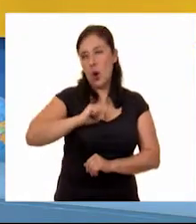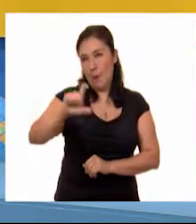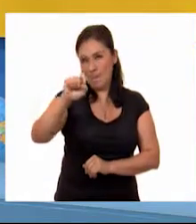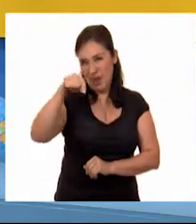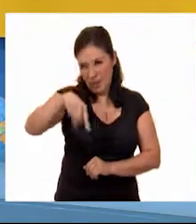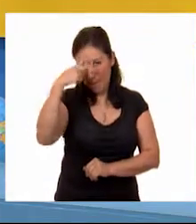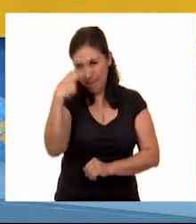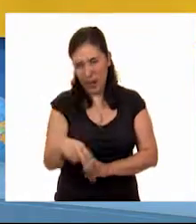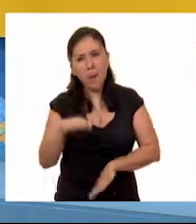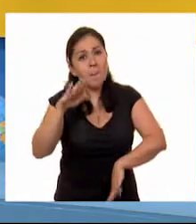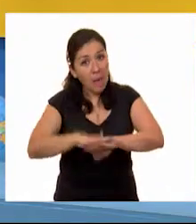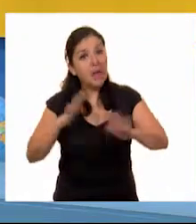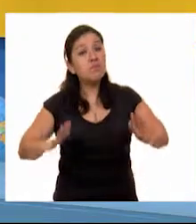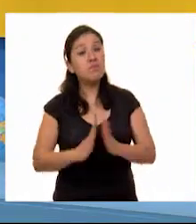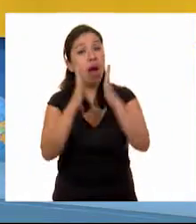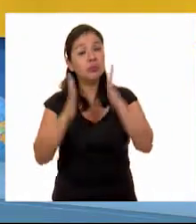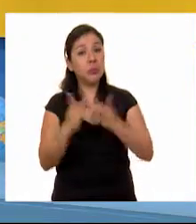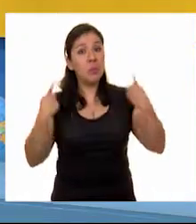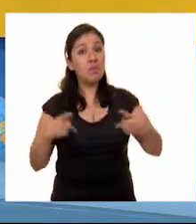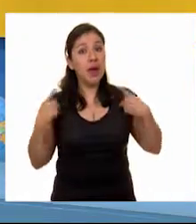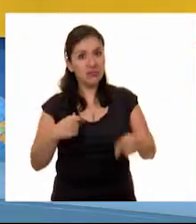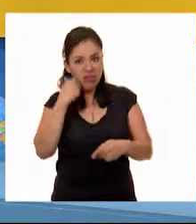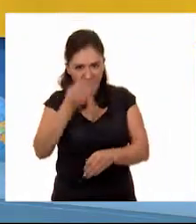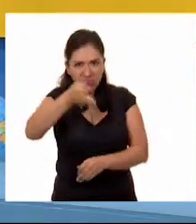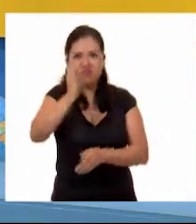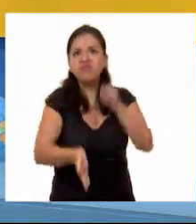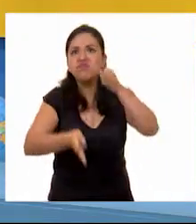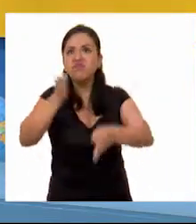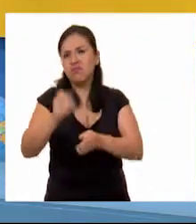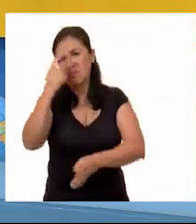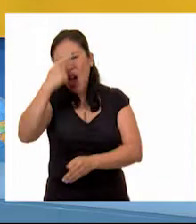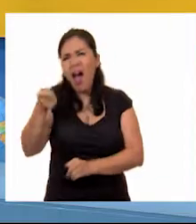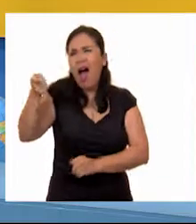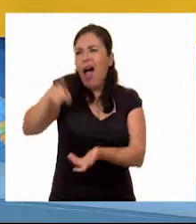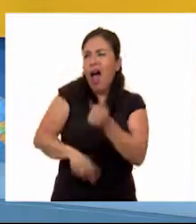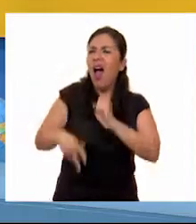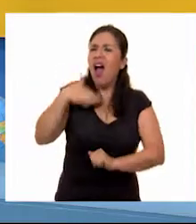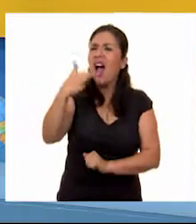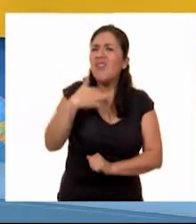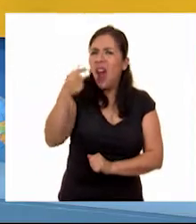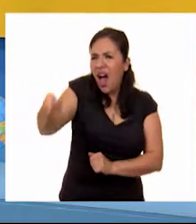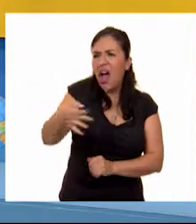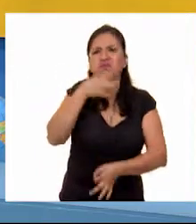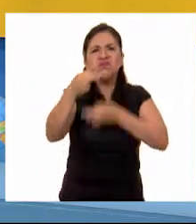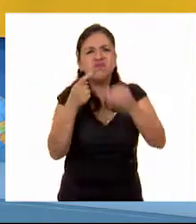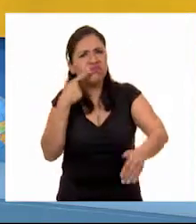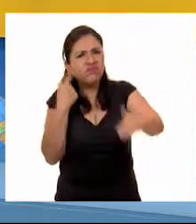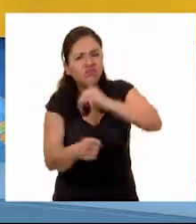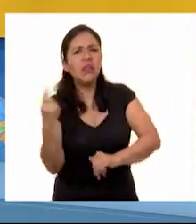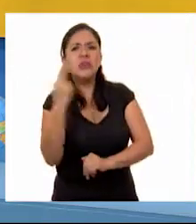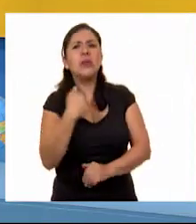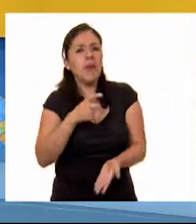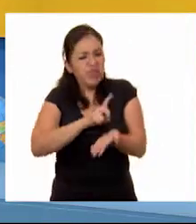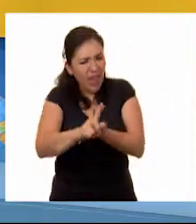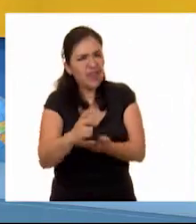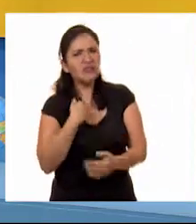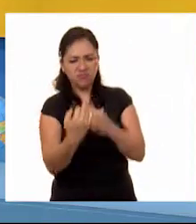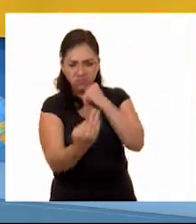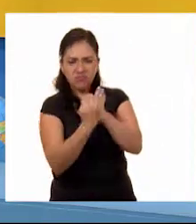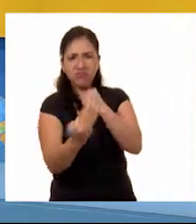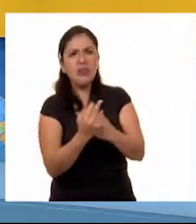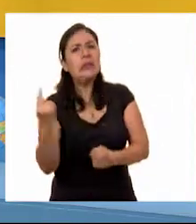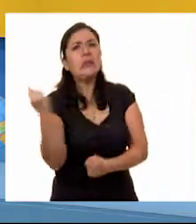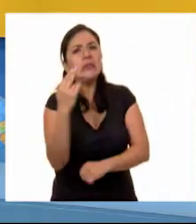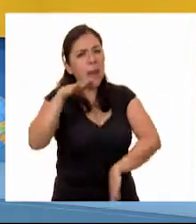había una mayor participación de la sociedad civil que denunciaba la corrupción, estaba exigiendo sus derechos y estaba reclamando también